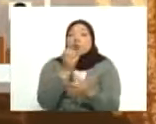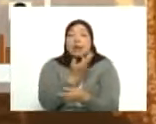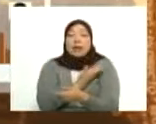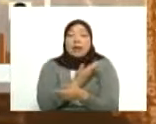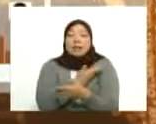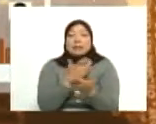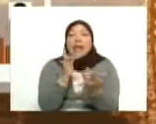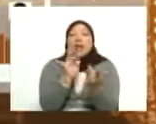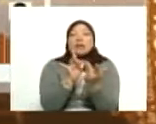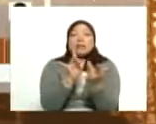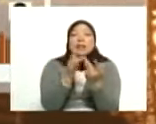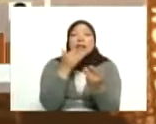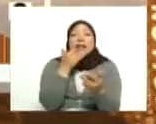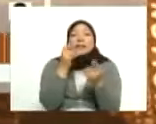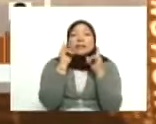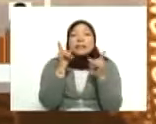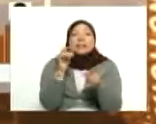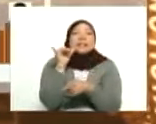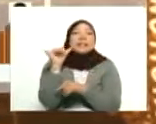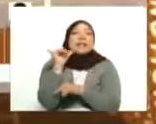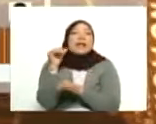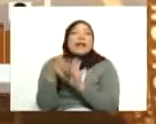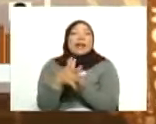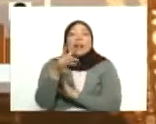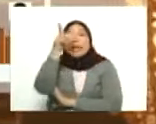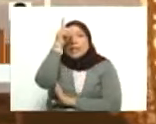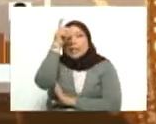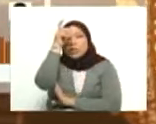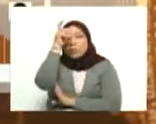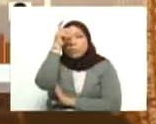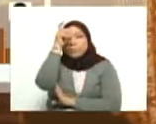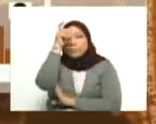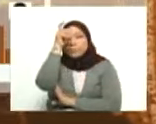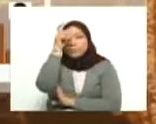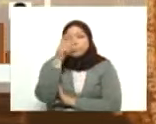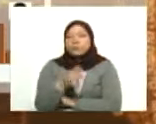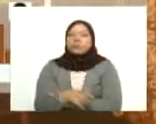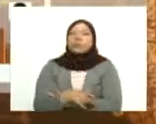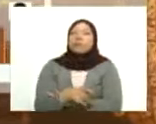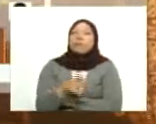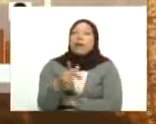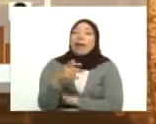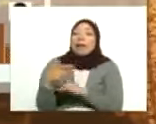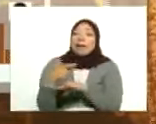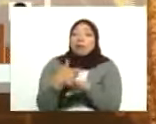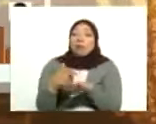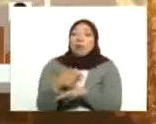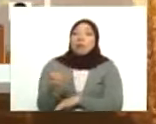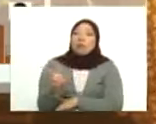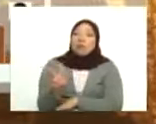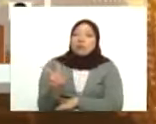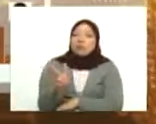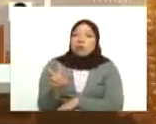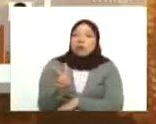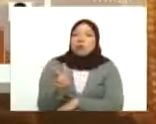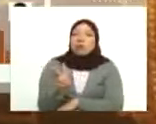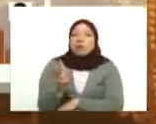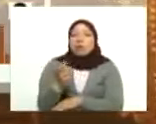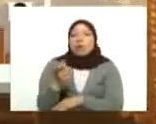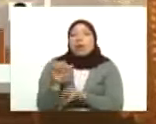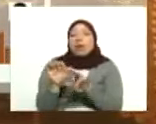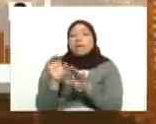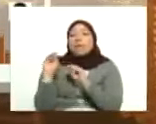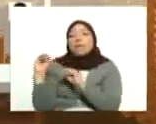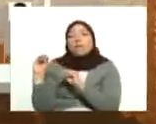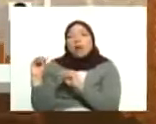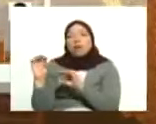humanitaria? El gobierno venezolano directamente ha pedido al secretario general